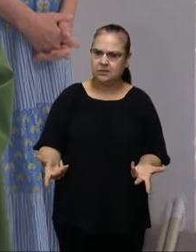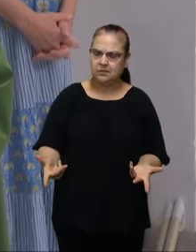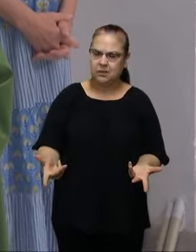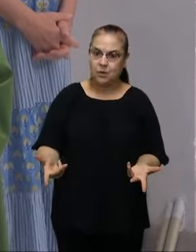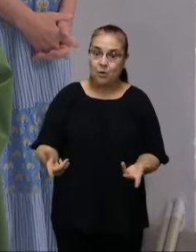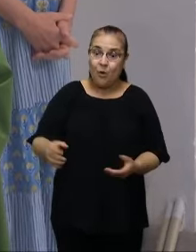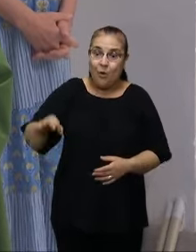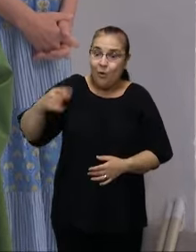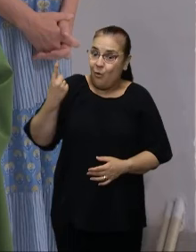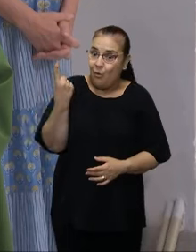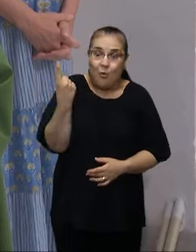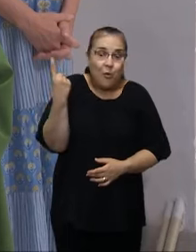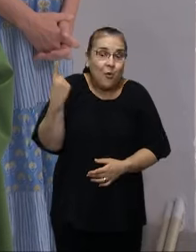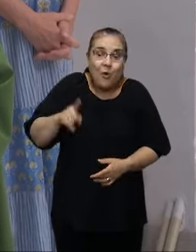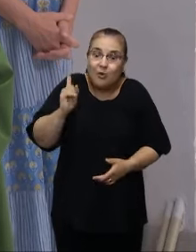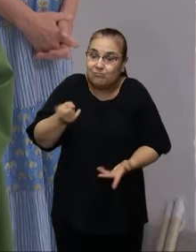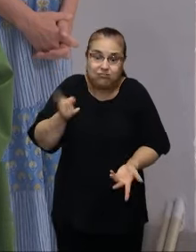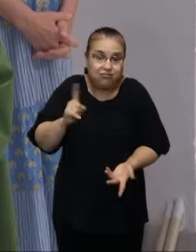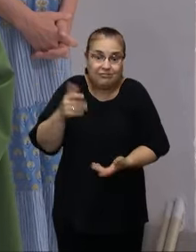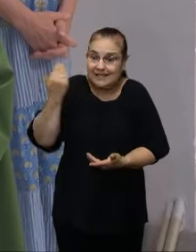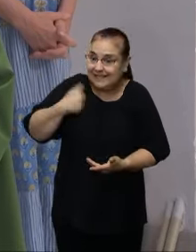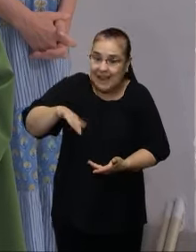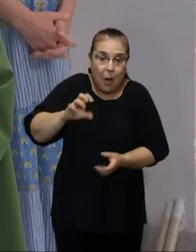Uno solo es bueno.